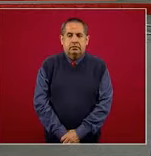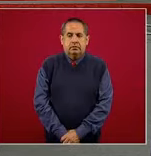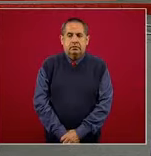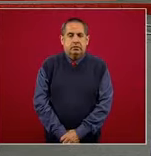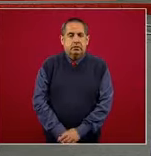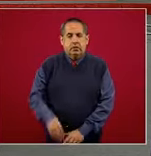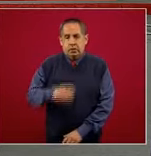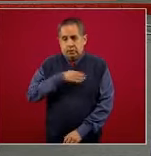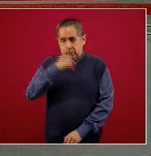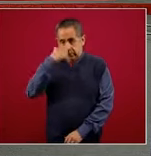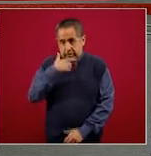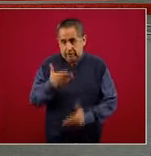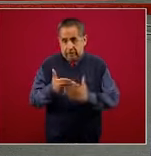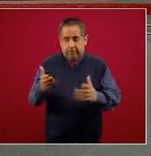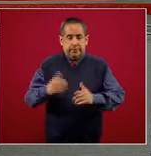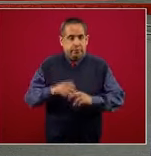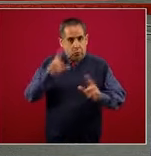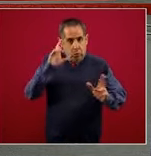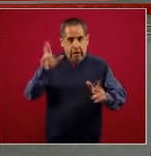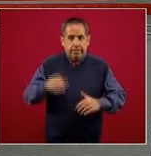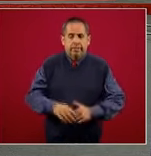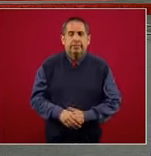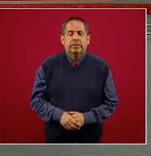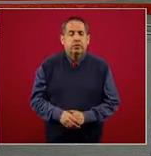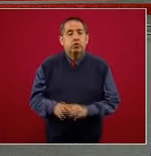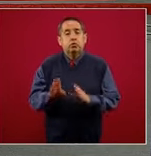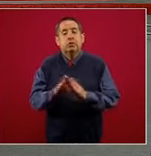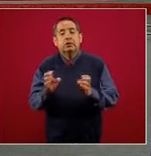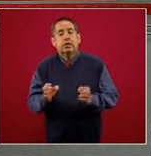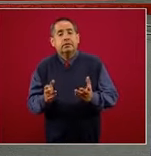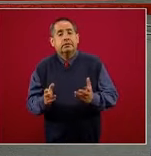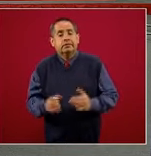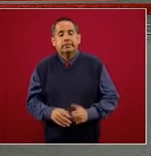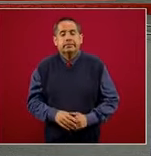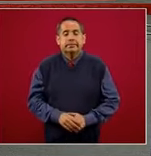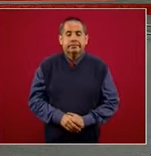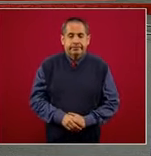Buenas noches. Hola, ¿cómo están?